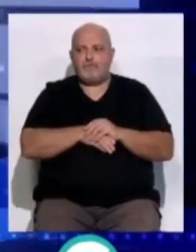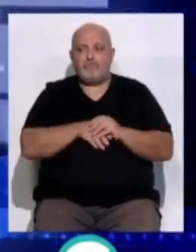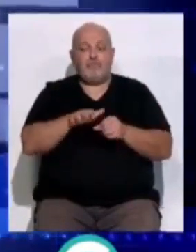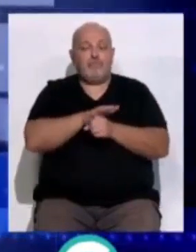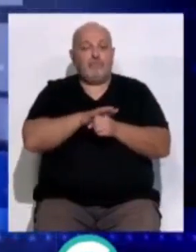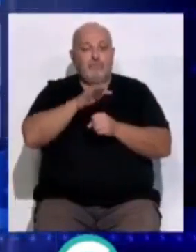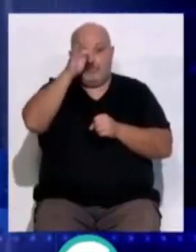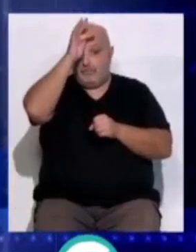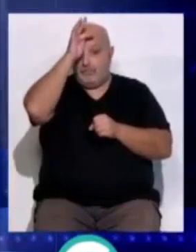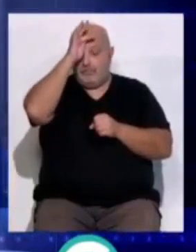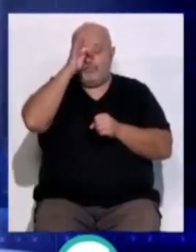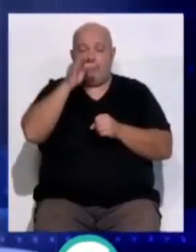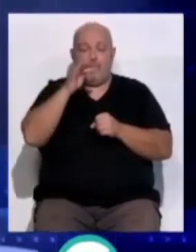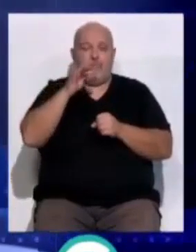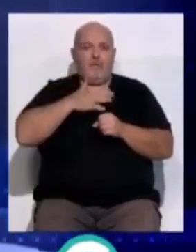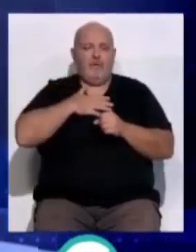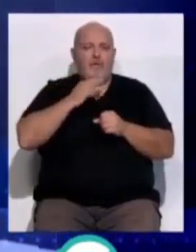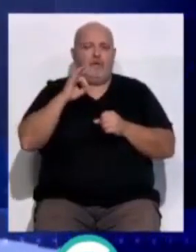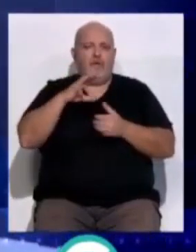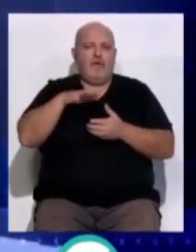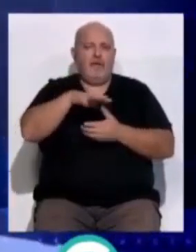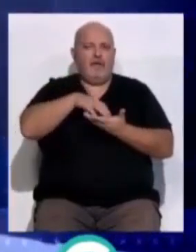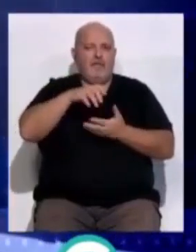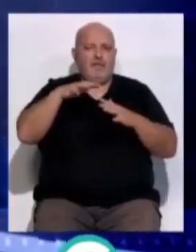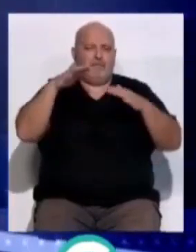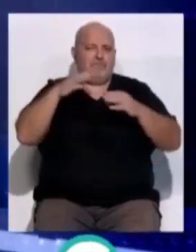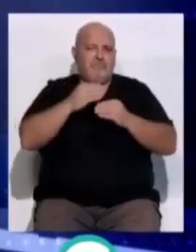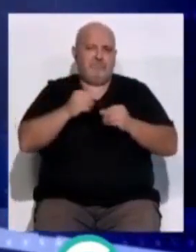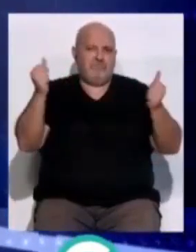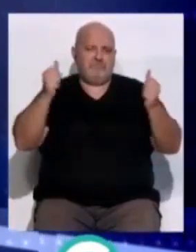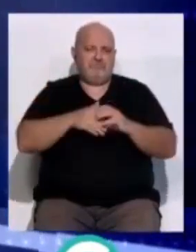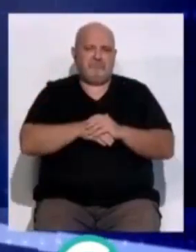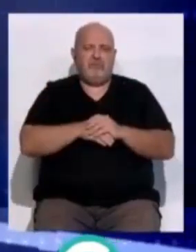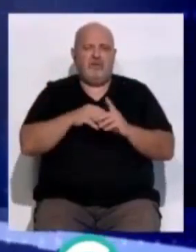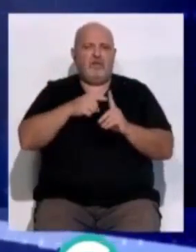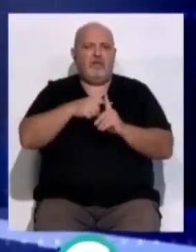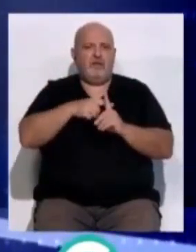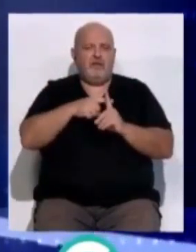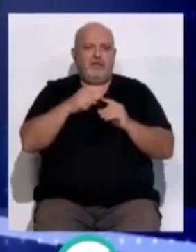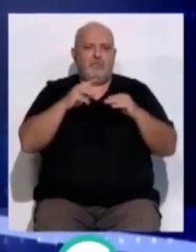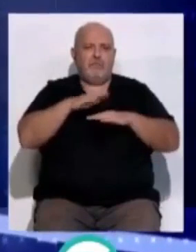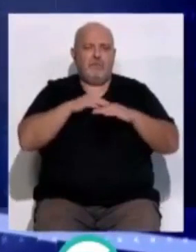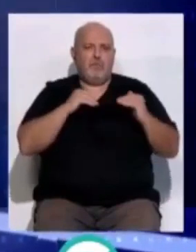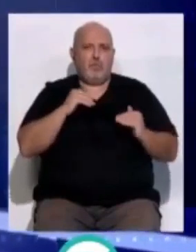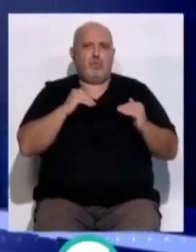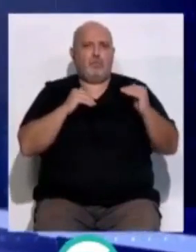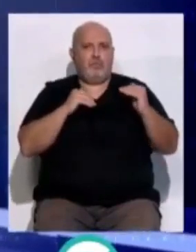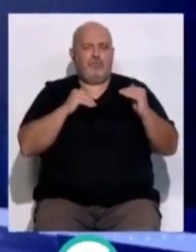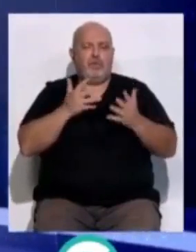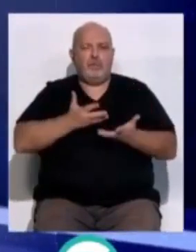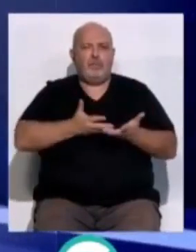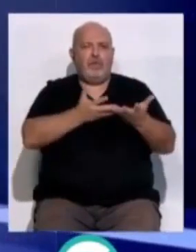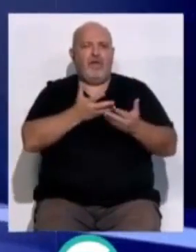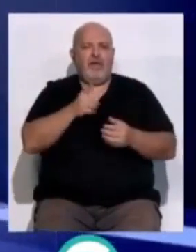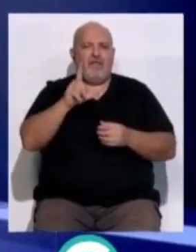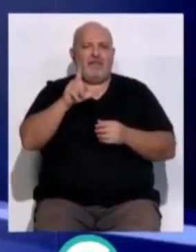Para el domingo la provincia amanecerá con brumas en el estrecho y despejado en el resto. Las temperaturas mínimas en ascenso y con vientos de